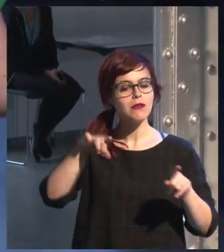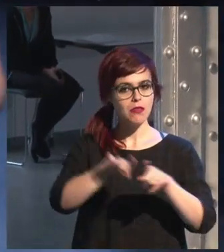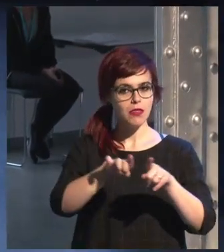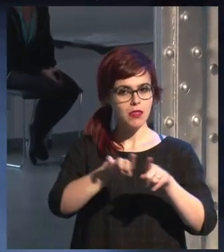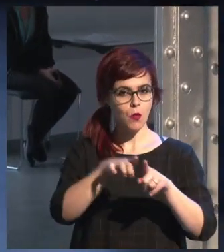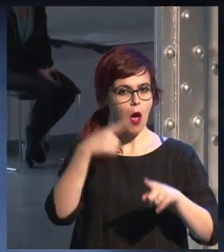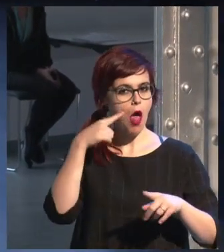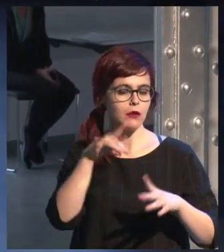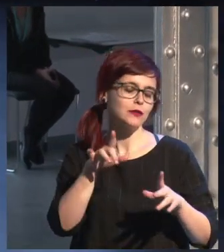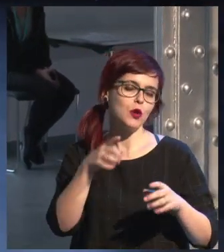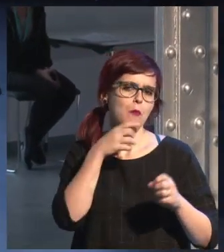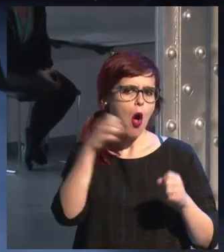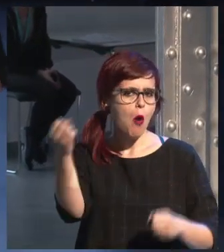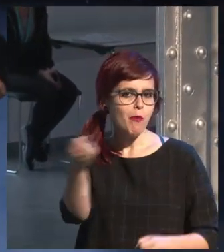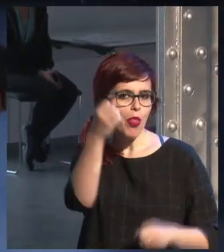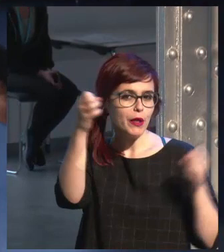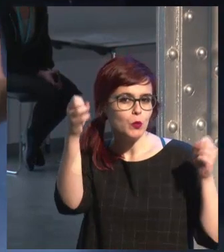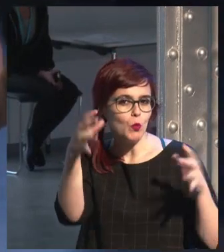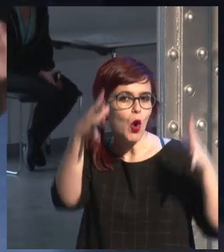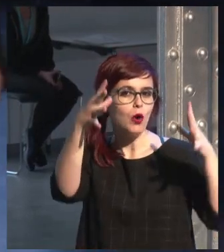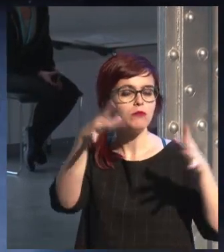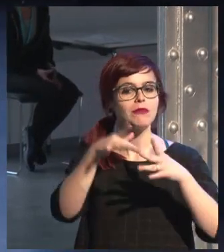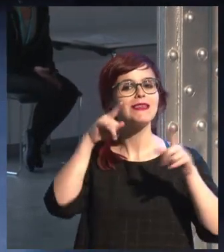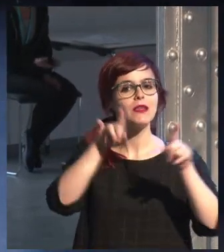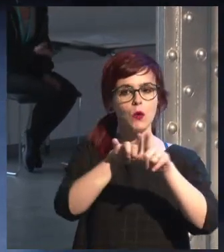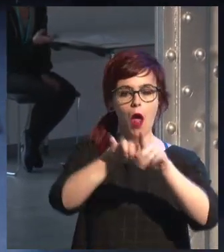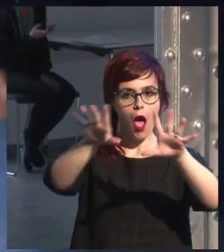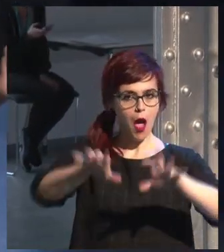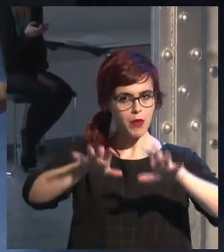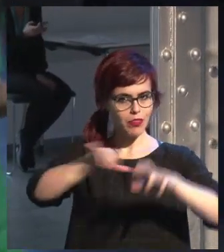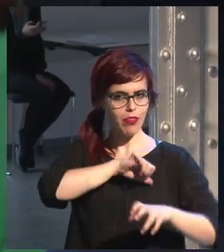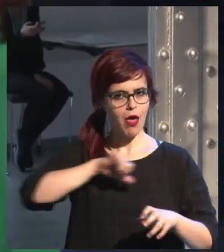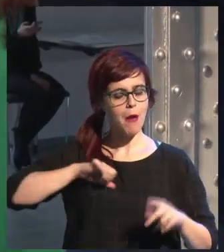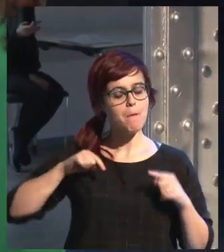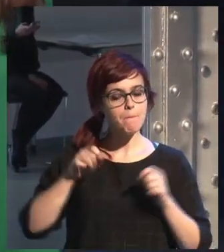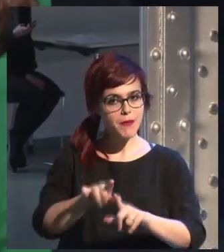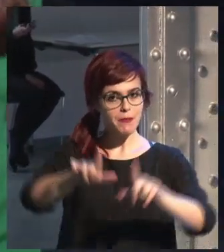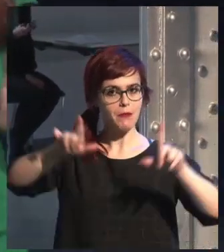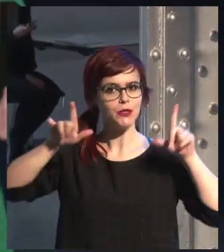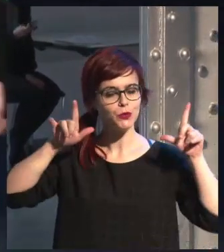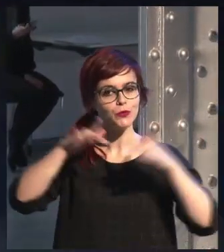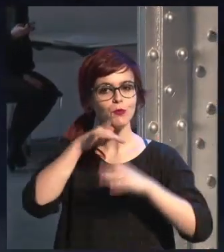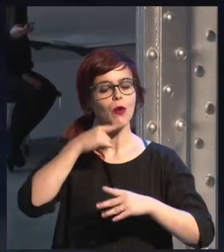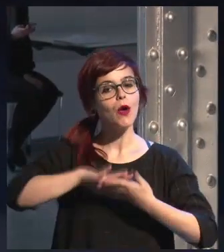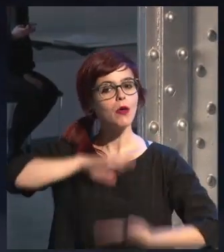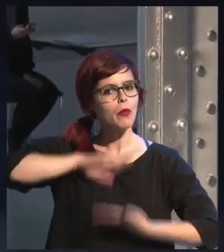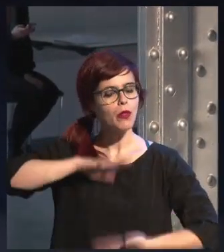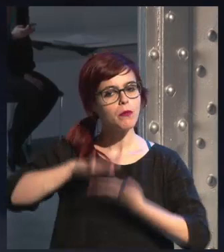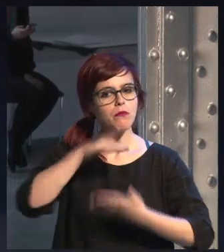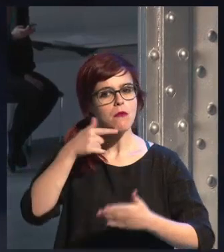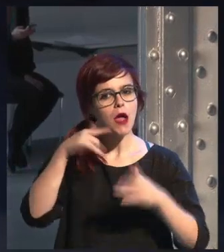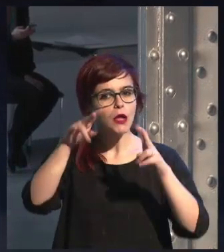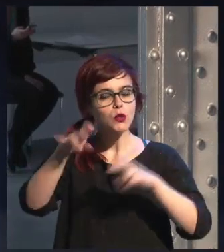yo os hablaba antes, ¿no? Es ese del aprendizaje en primera persona, de la inmersión, esa capacidad de llevarnos